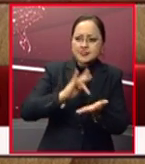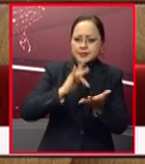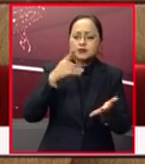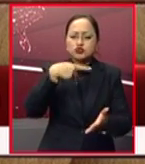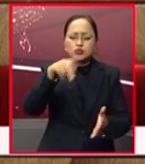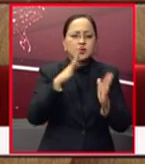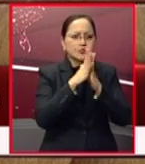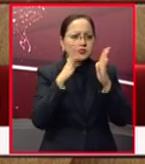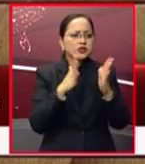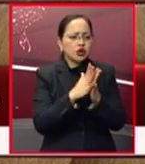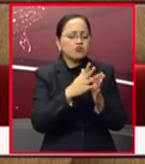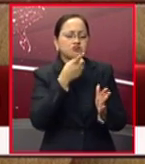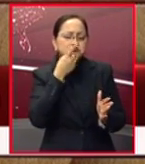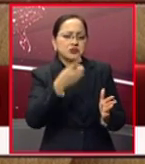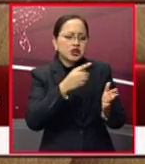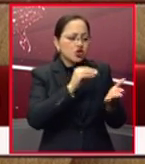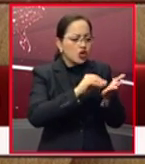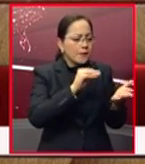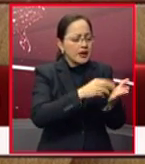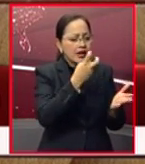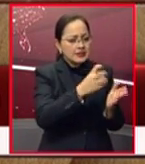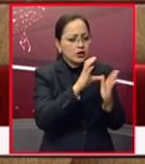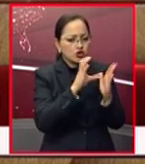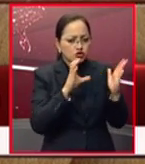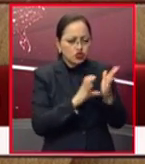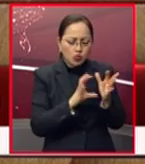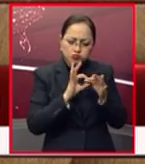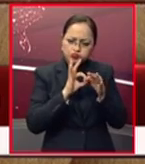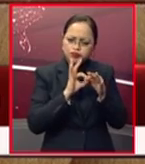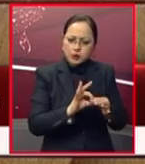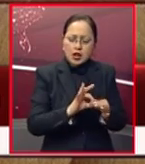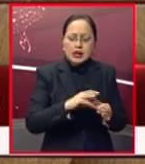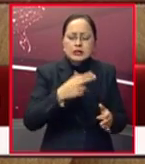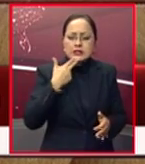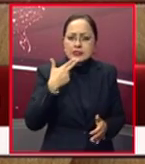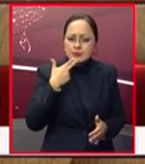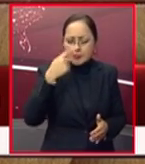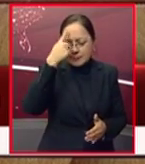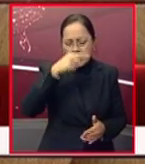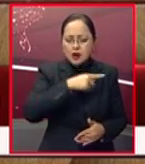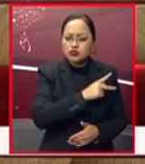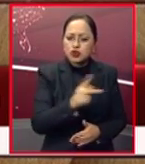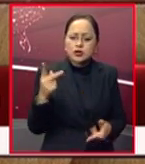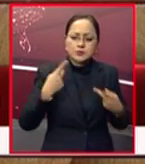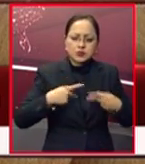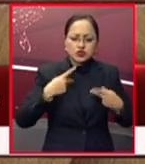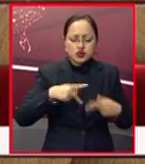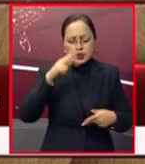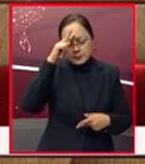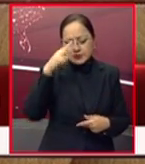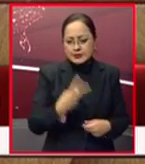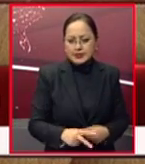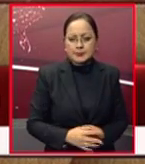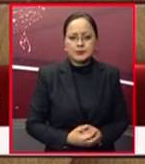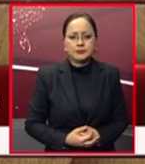la Constitución vigente un cuerpo vivo y útil para los mexicanos, así como regulador del poder